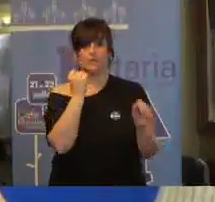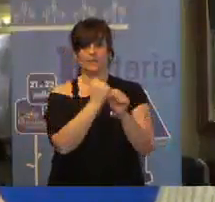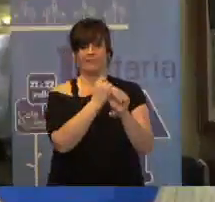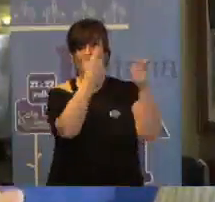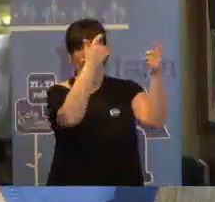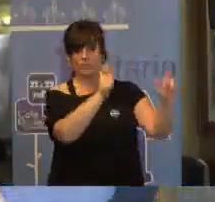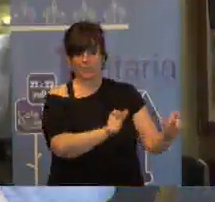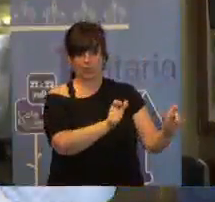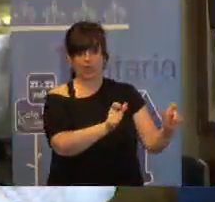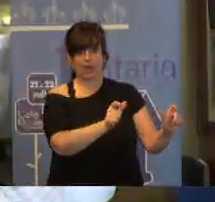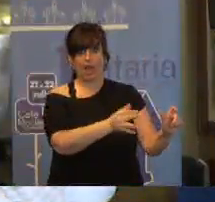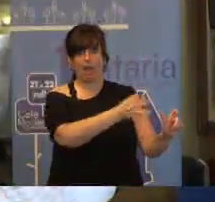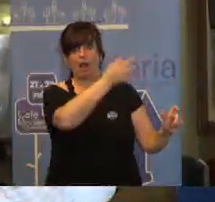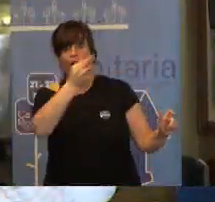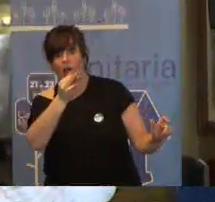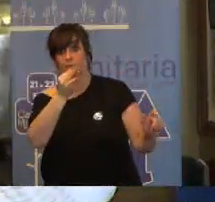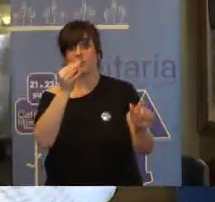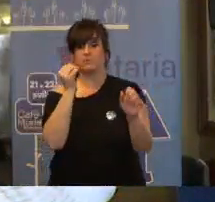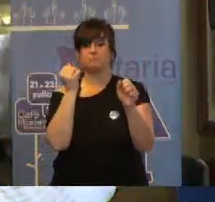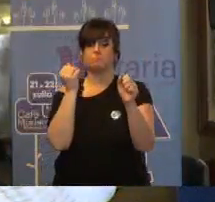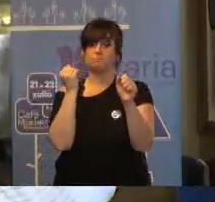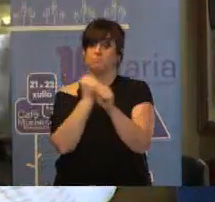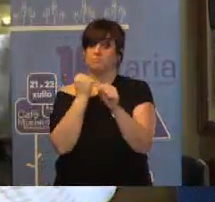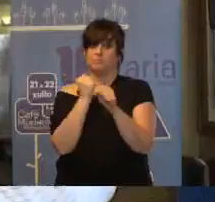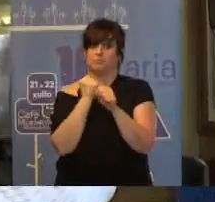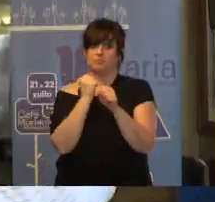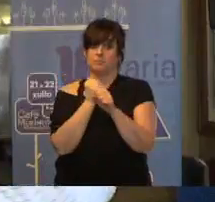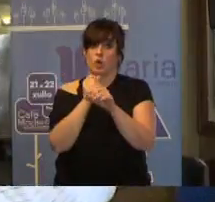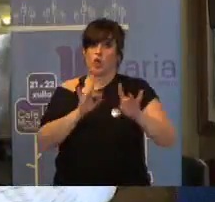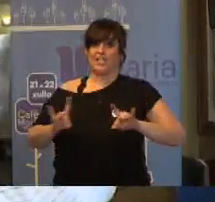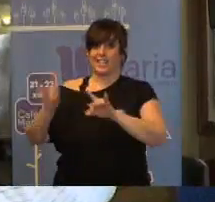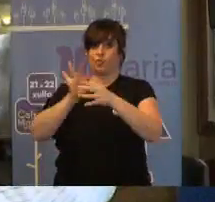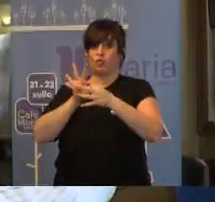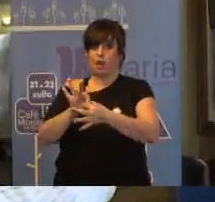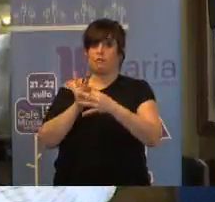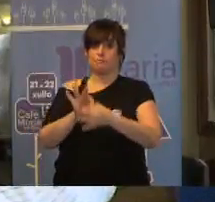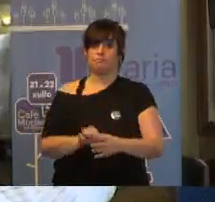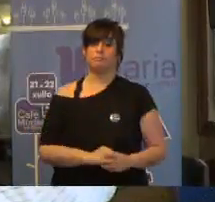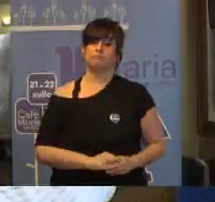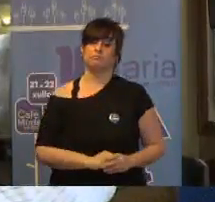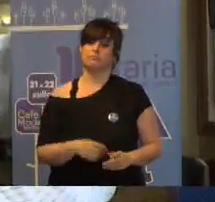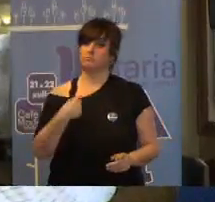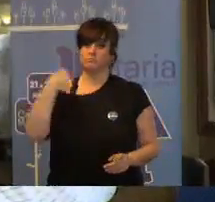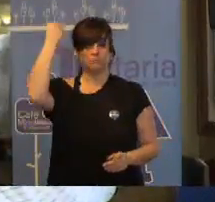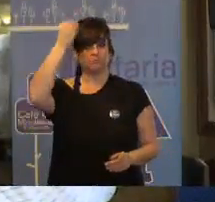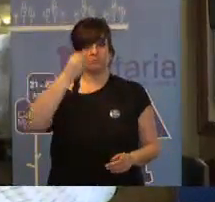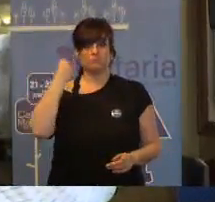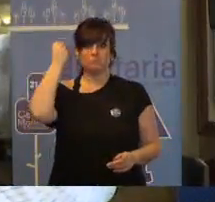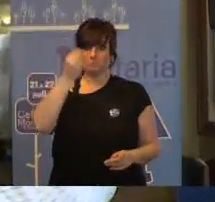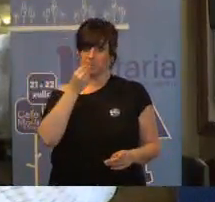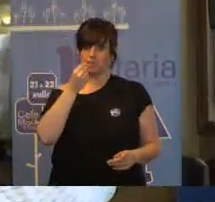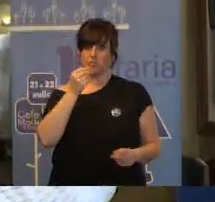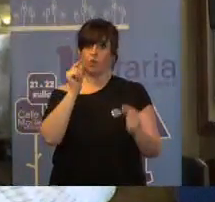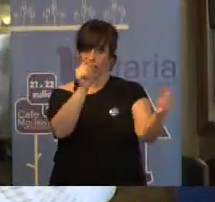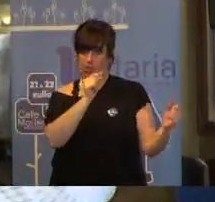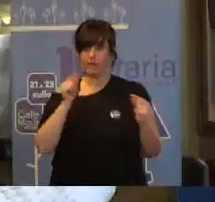sectorial, debe haber un nivel de traballo a nivel territorial, sobre o que debemos falar e